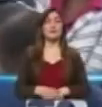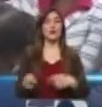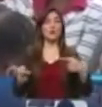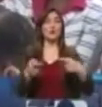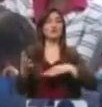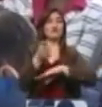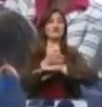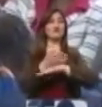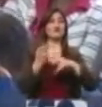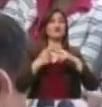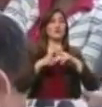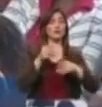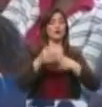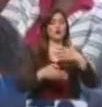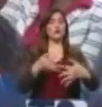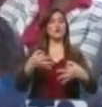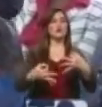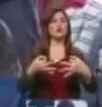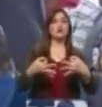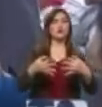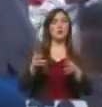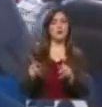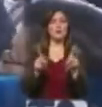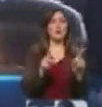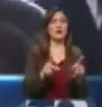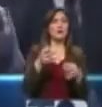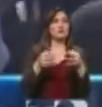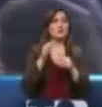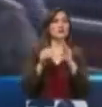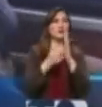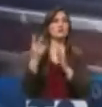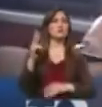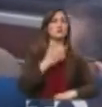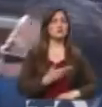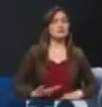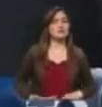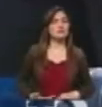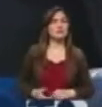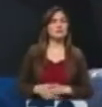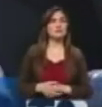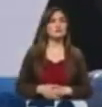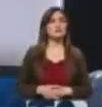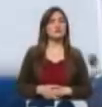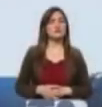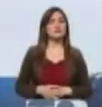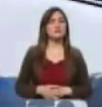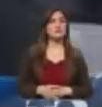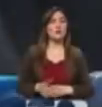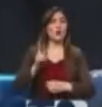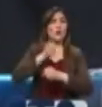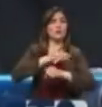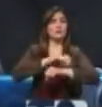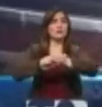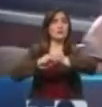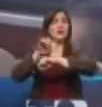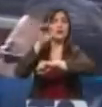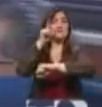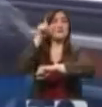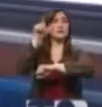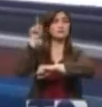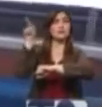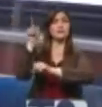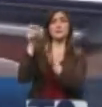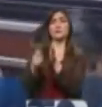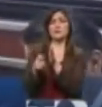incidente previo como inició la audiencia preparatoria de juicio en contra del vicepresidente Jorge Glass. Pidiendo la detención del fiscal general, reaccionó